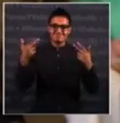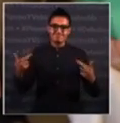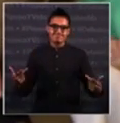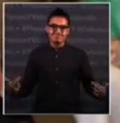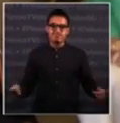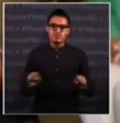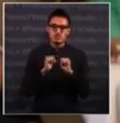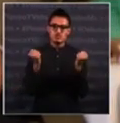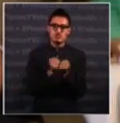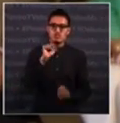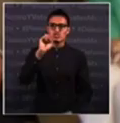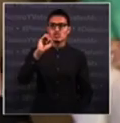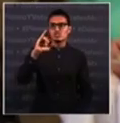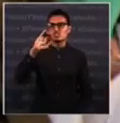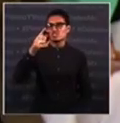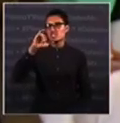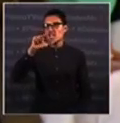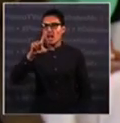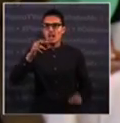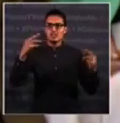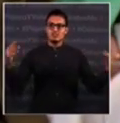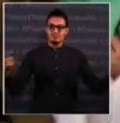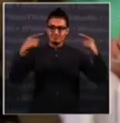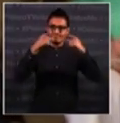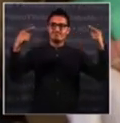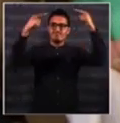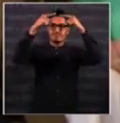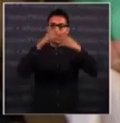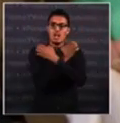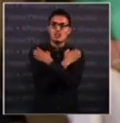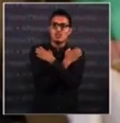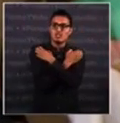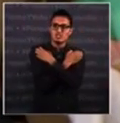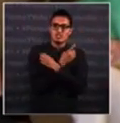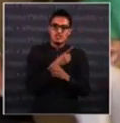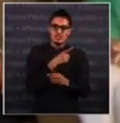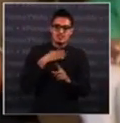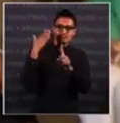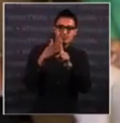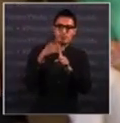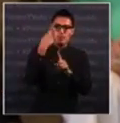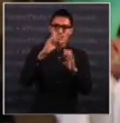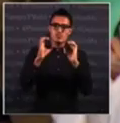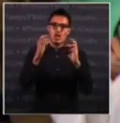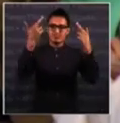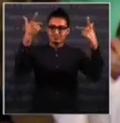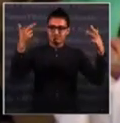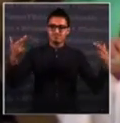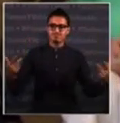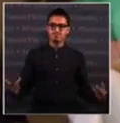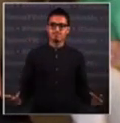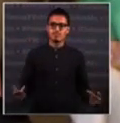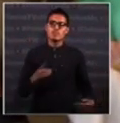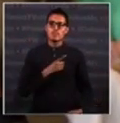tejido social. Esa es la propuesta principal, a través de la educación generar las mejores condiciones para